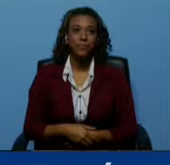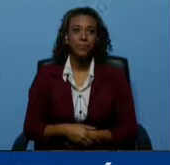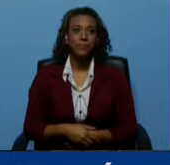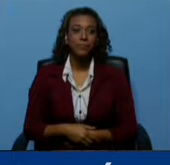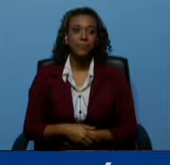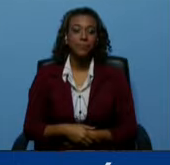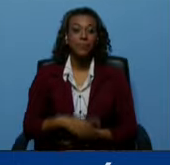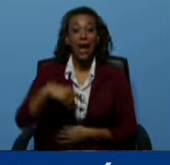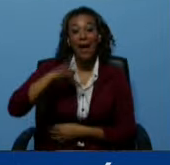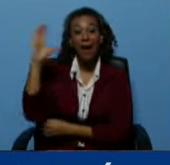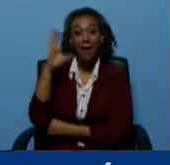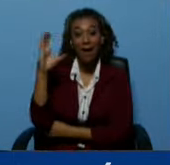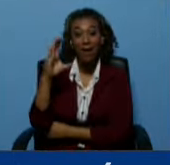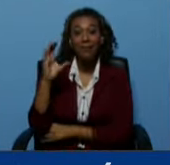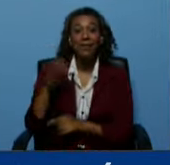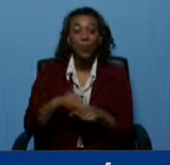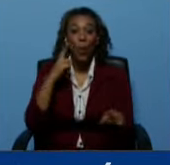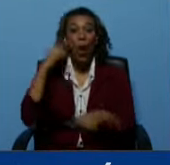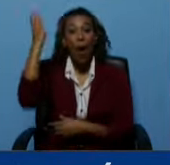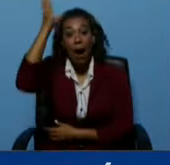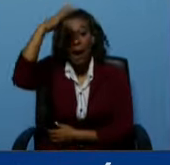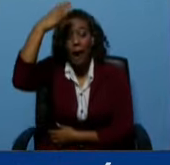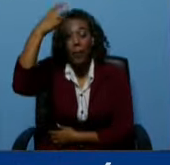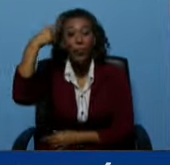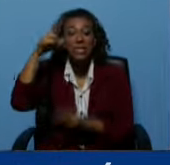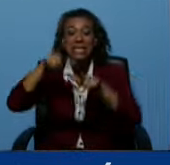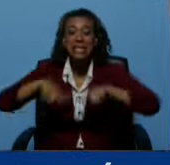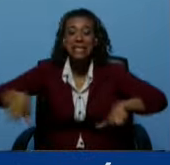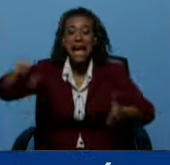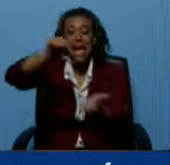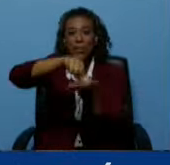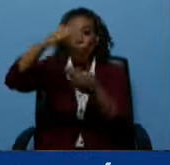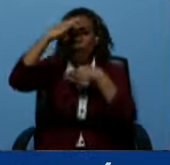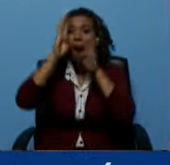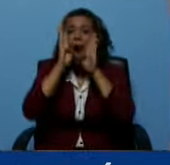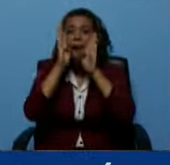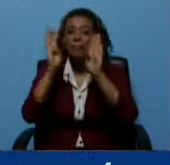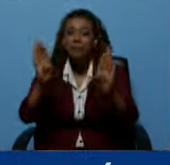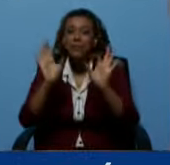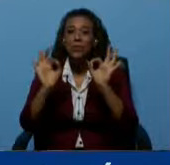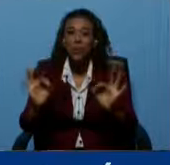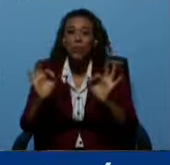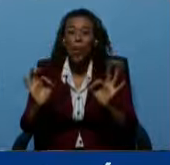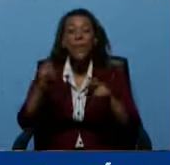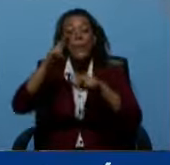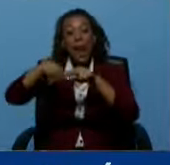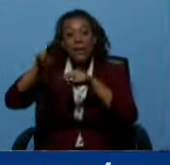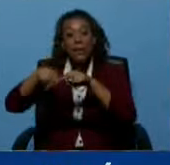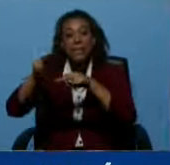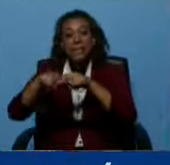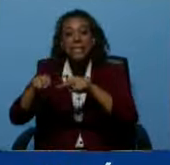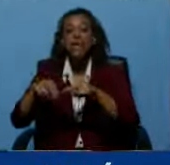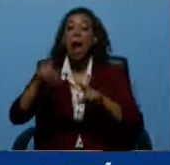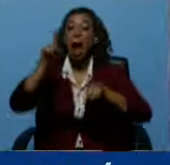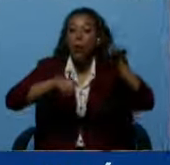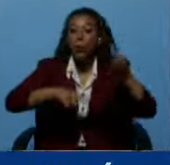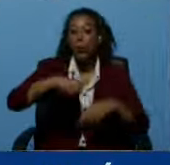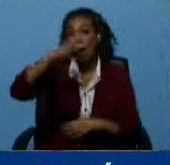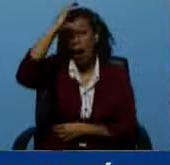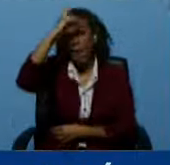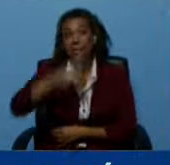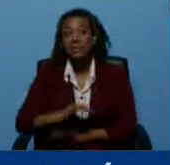En Caracas, Caricuao, desde el Centro de Atención para Niños con alguna